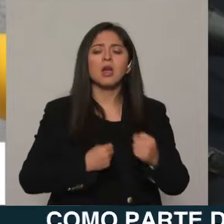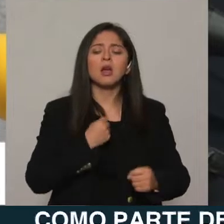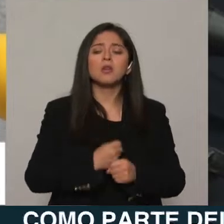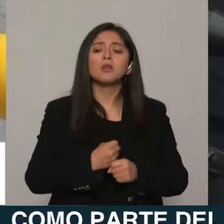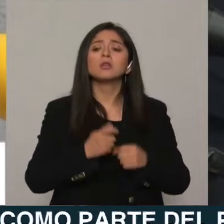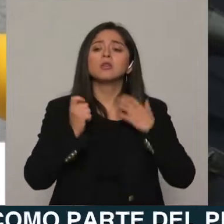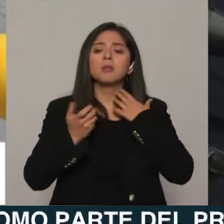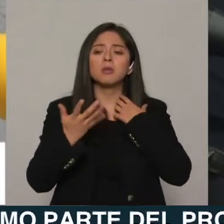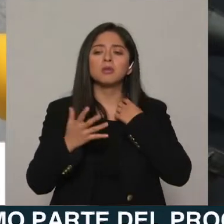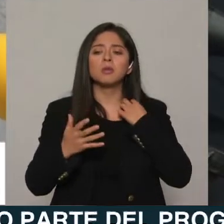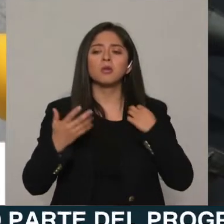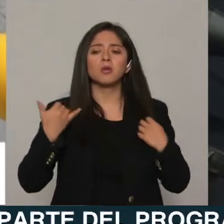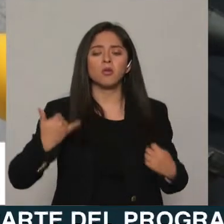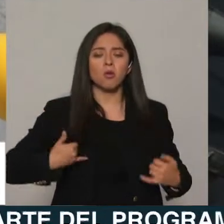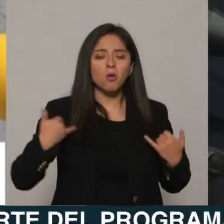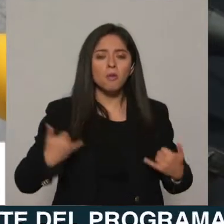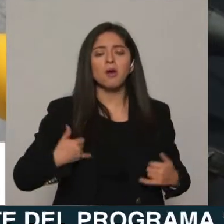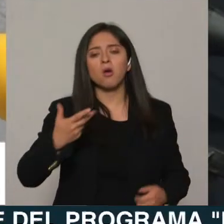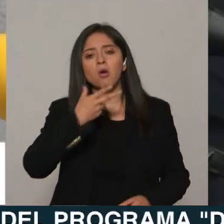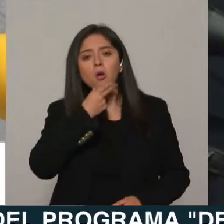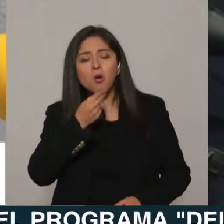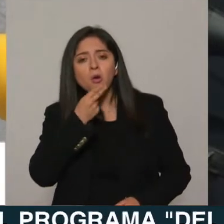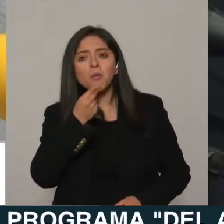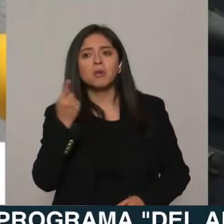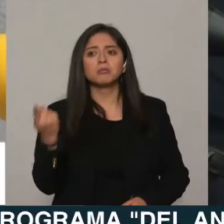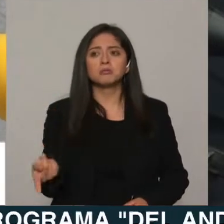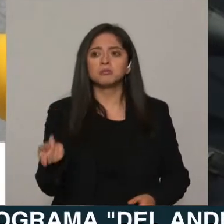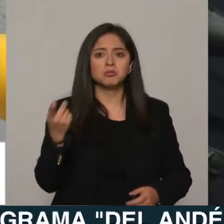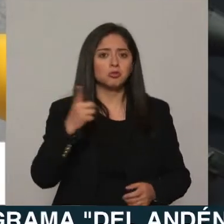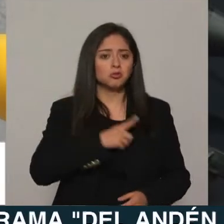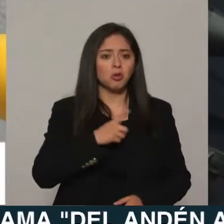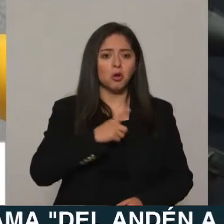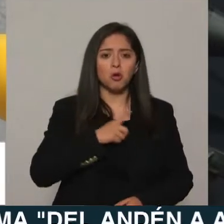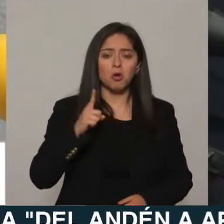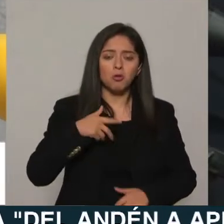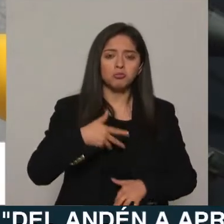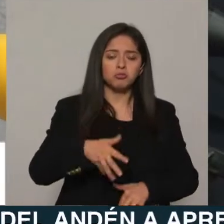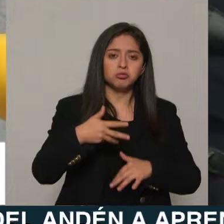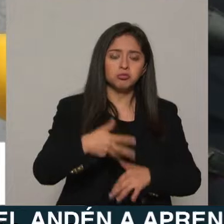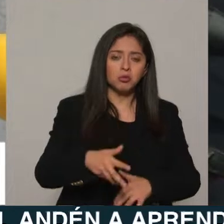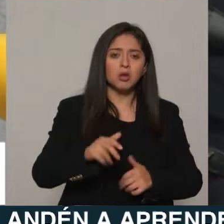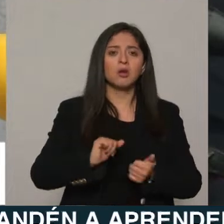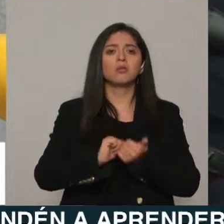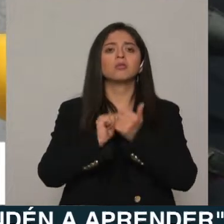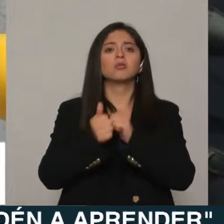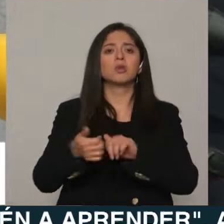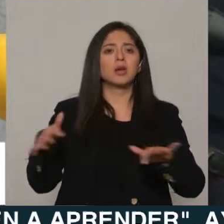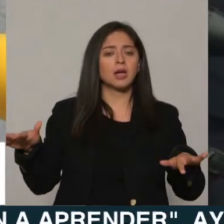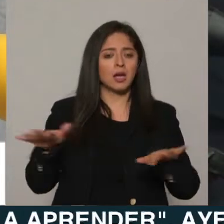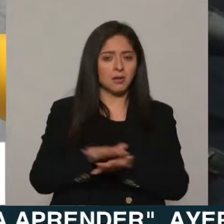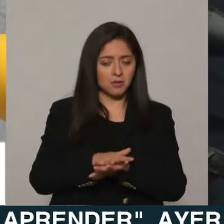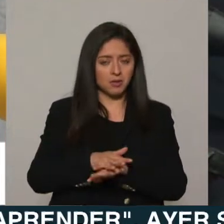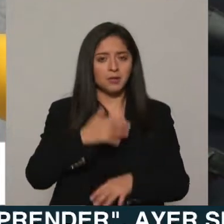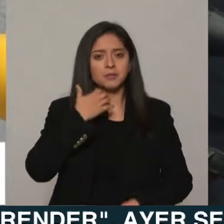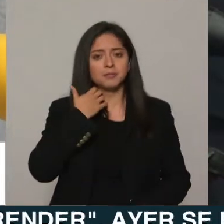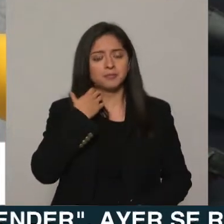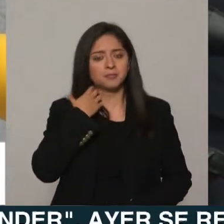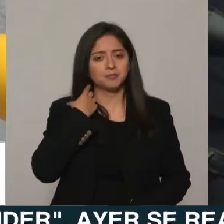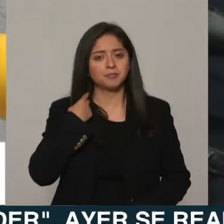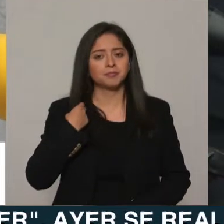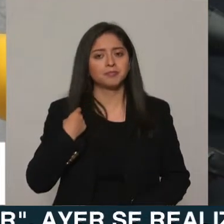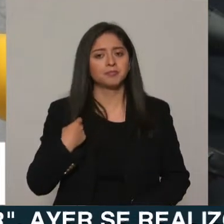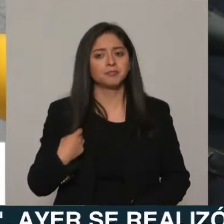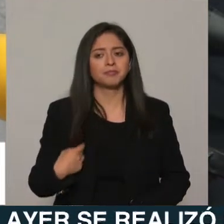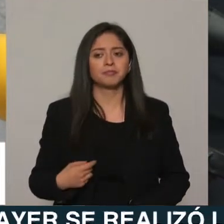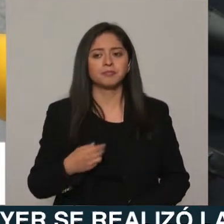mayoritariamente adolescentes, varones, no acompañados. Y esto cambió bien. Informaron en la última